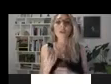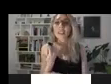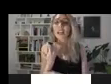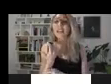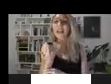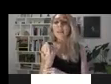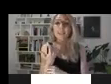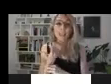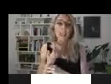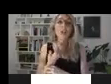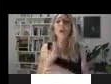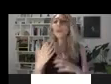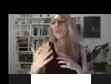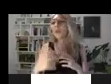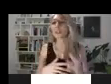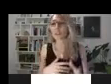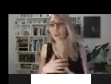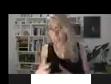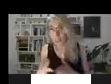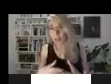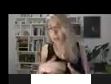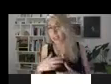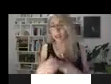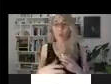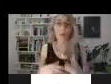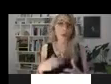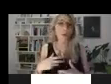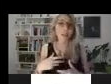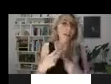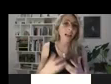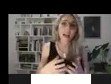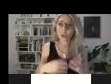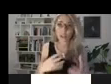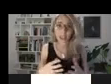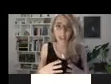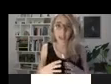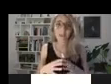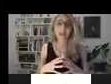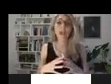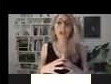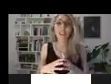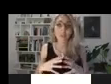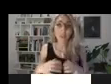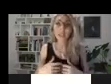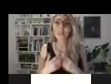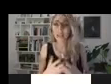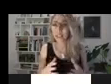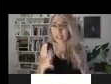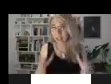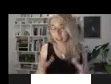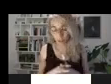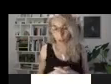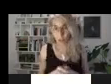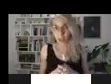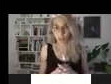globo, entonces tal vez los vínculos entre provincias parecen como mucho más cercanos y tal, pero tenemos que animar,